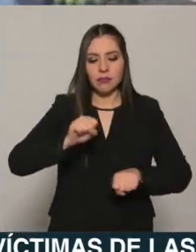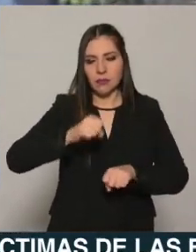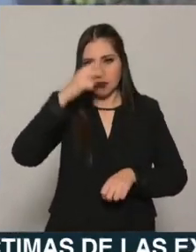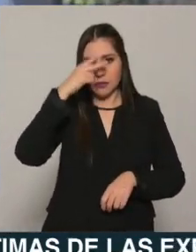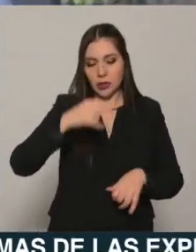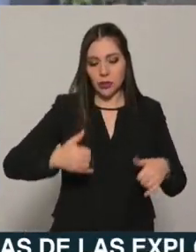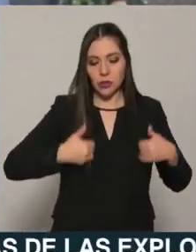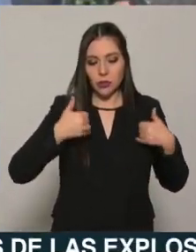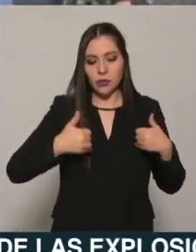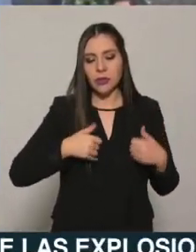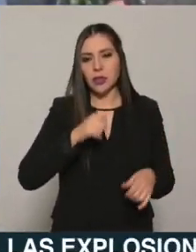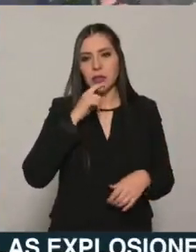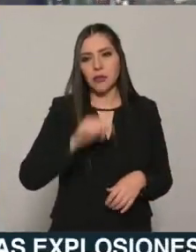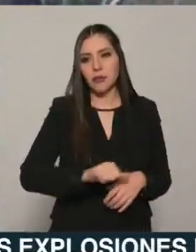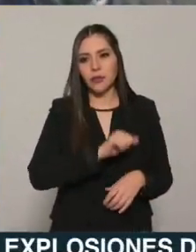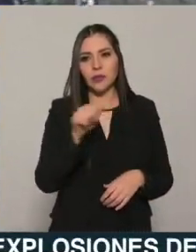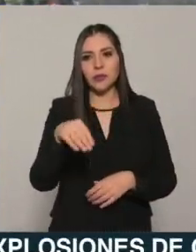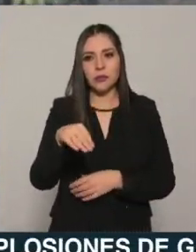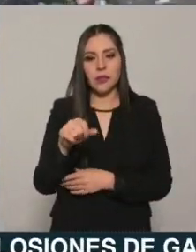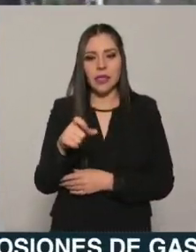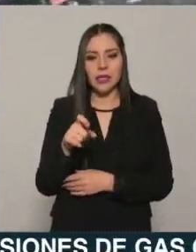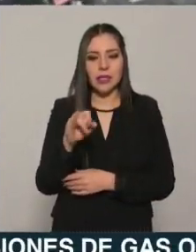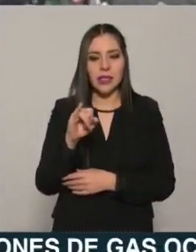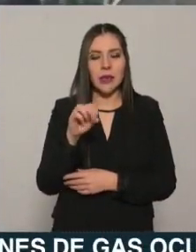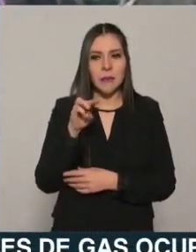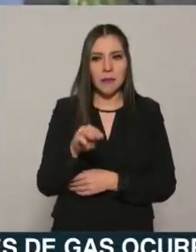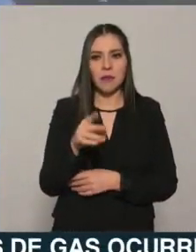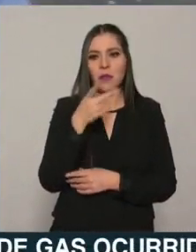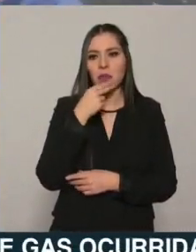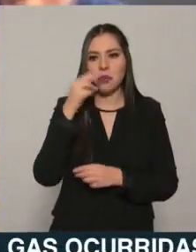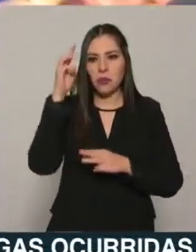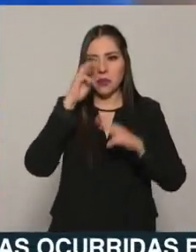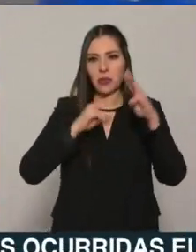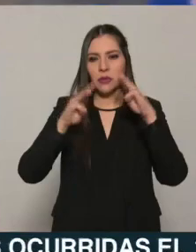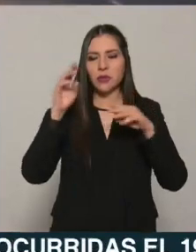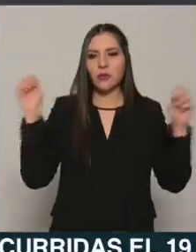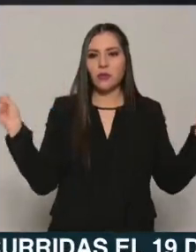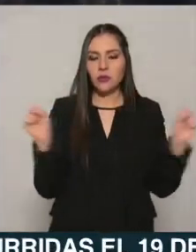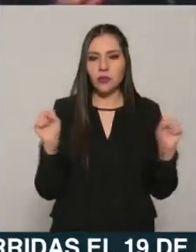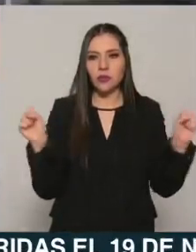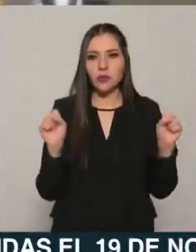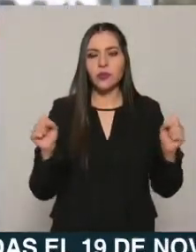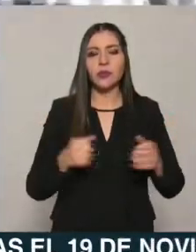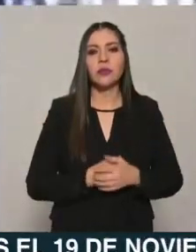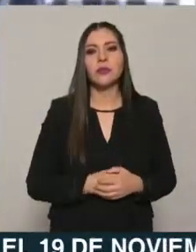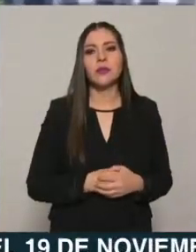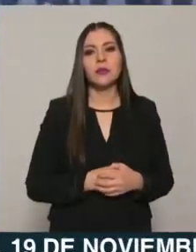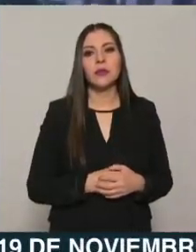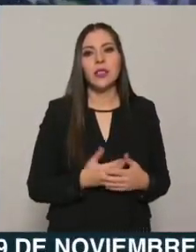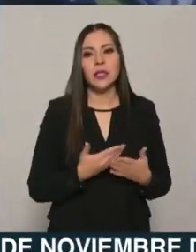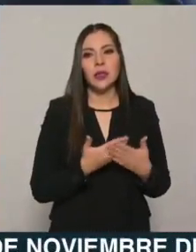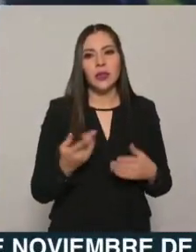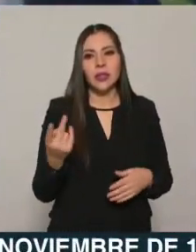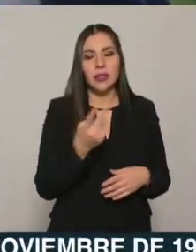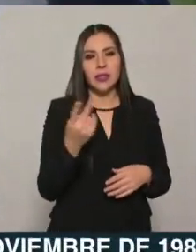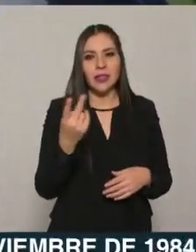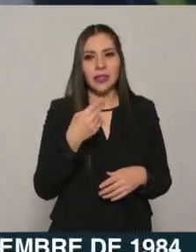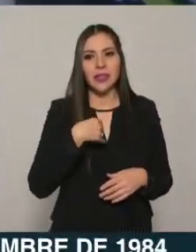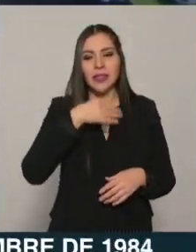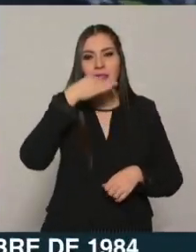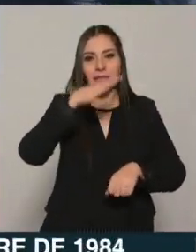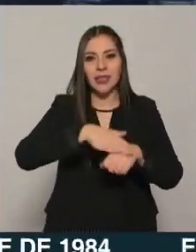mexicano, y también Maxim Álvarez, un montañista y corredor. Y la invitación a ellos fue para que me